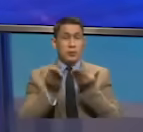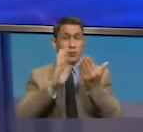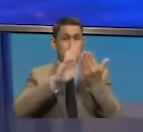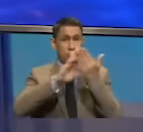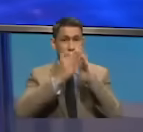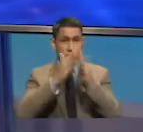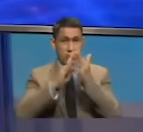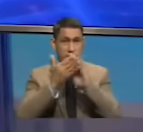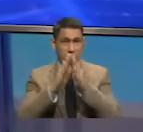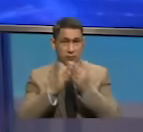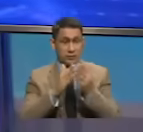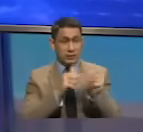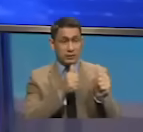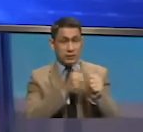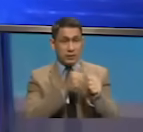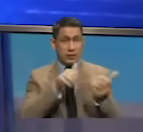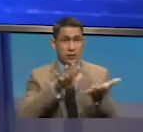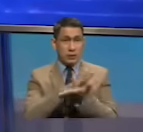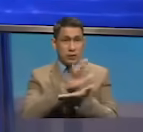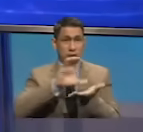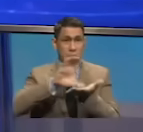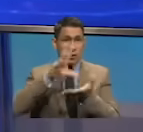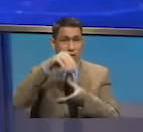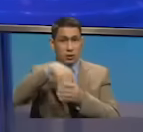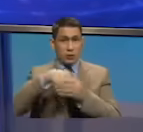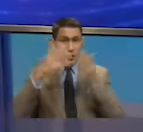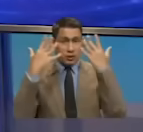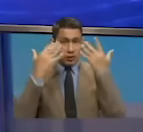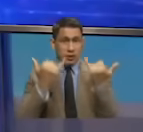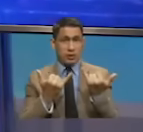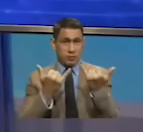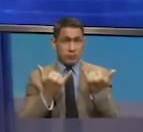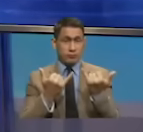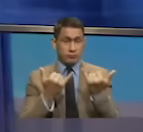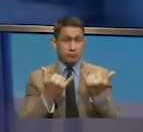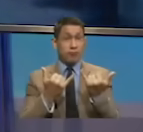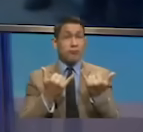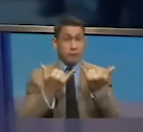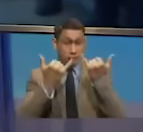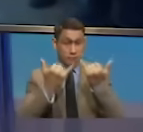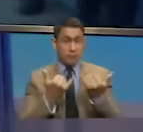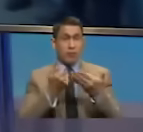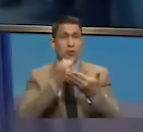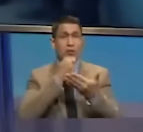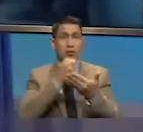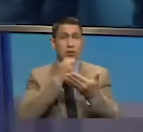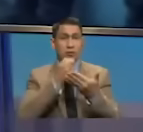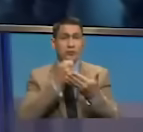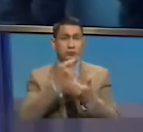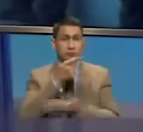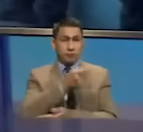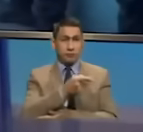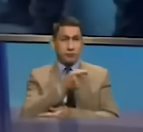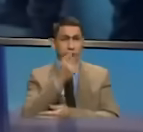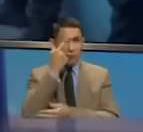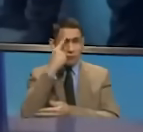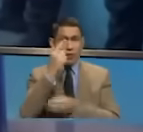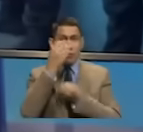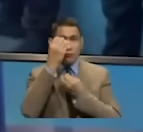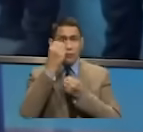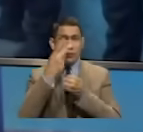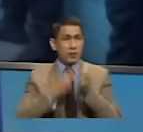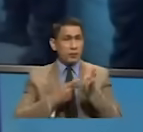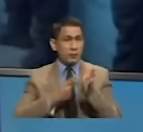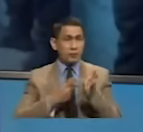en las cercanías de escuelas y colegios de Guayaquil. A esta hora, precisamente, Joana Ceballos está en uno de ellos para contarnos de qué se